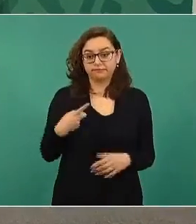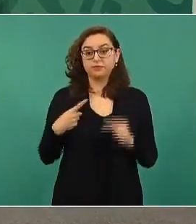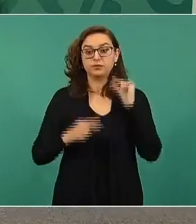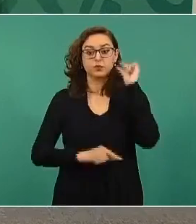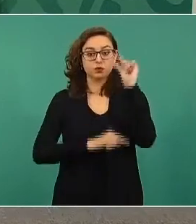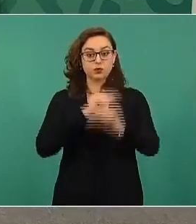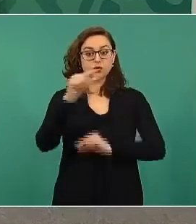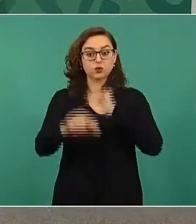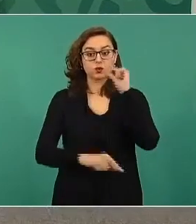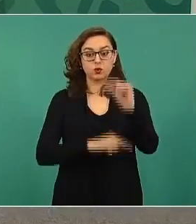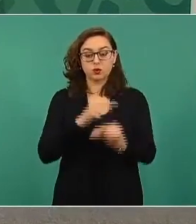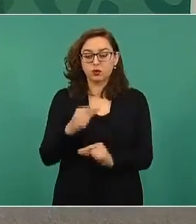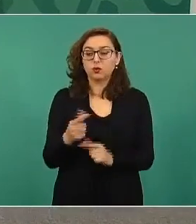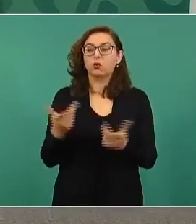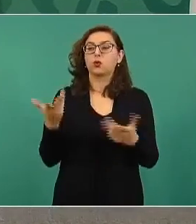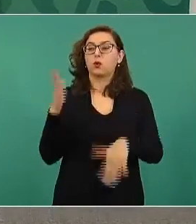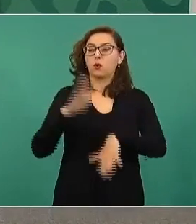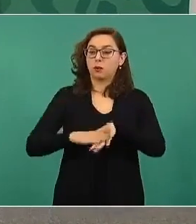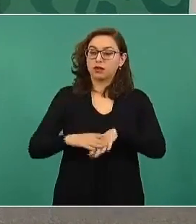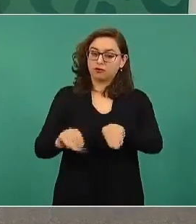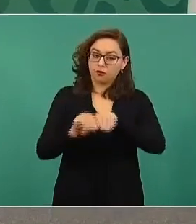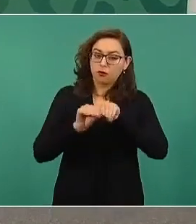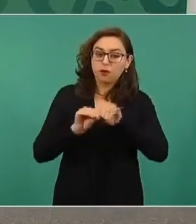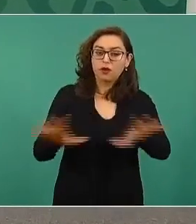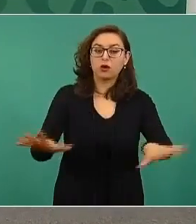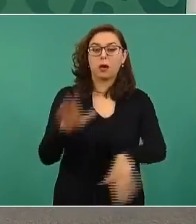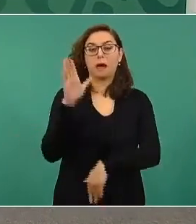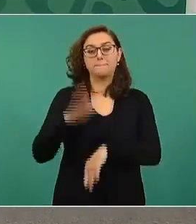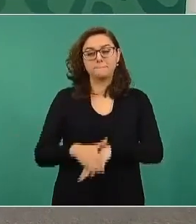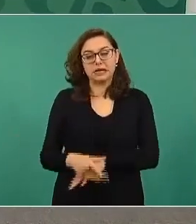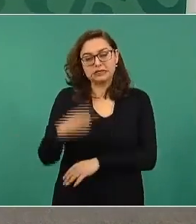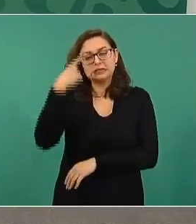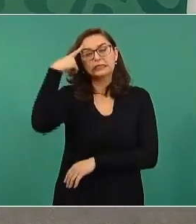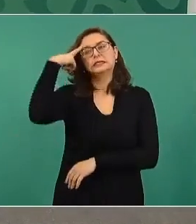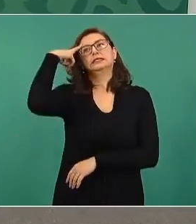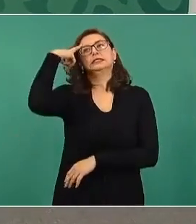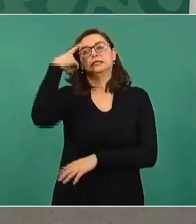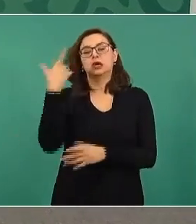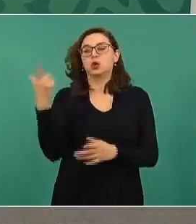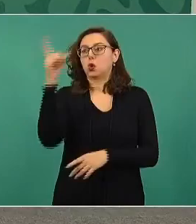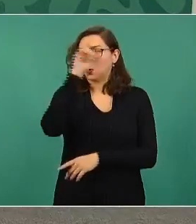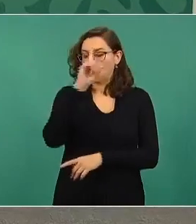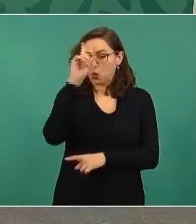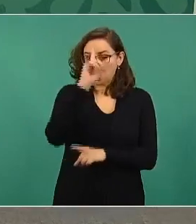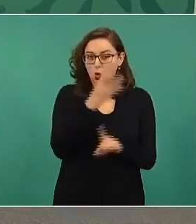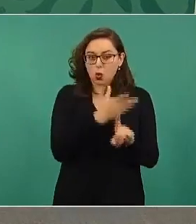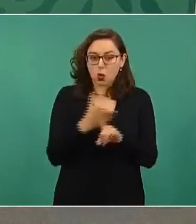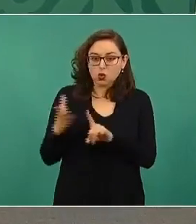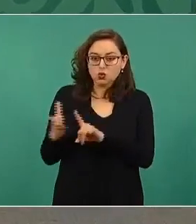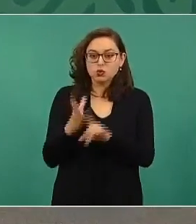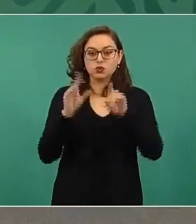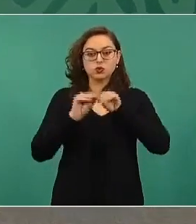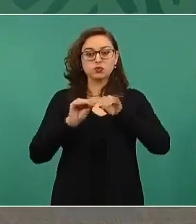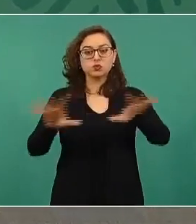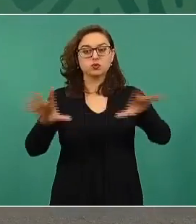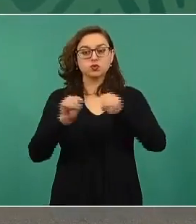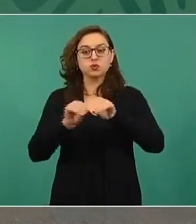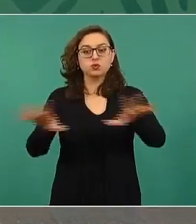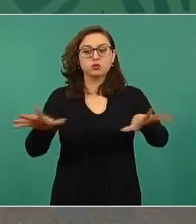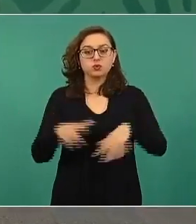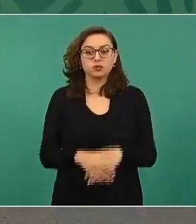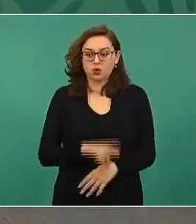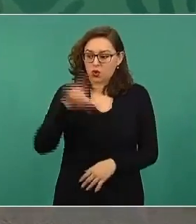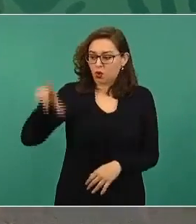concientizando, orientando sobre cómo funciona